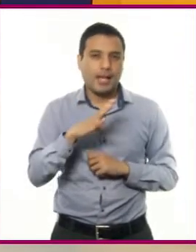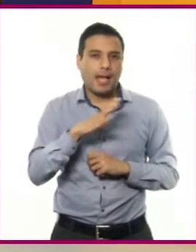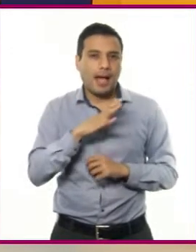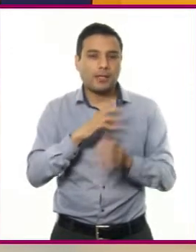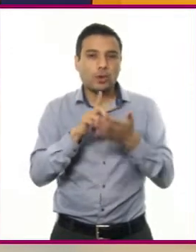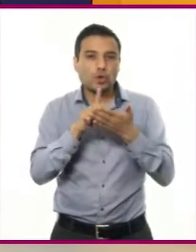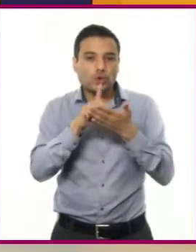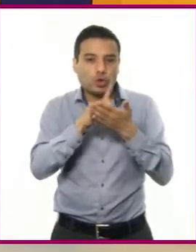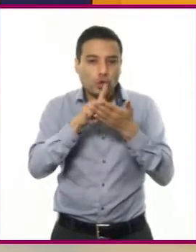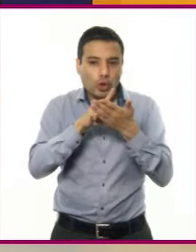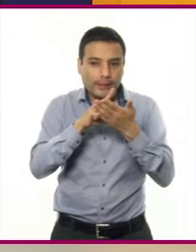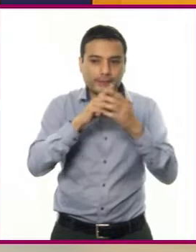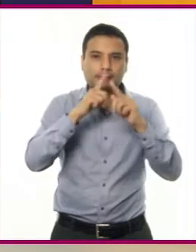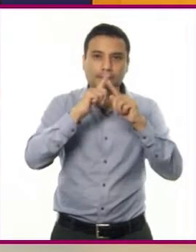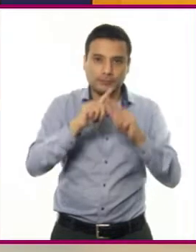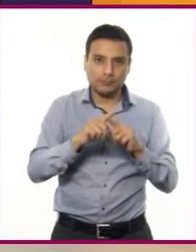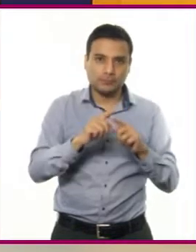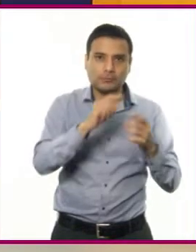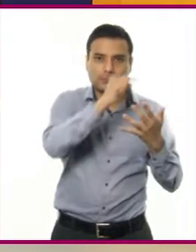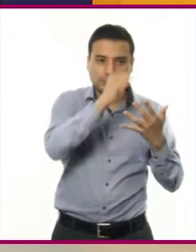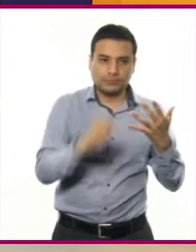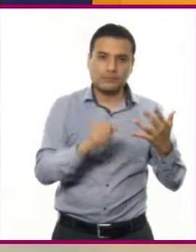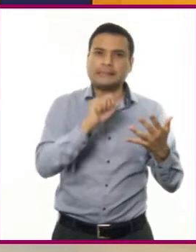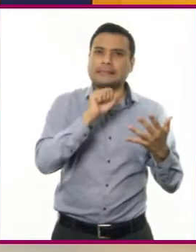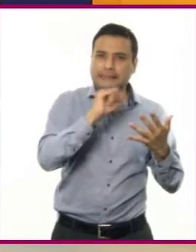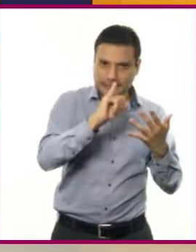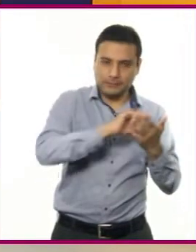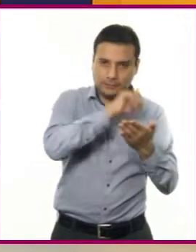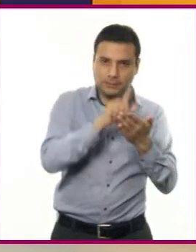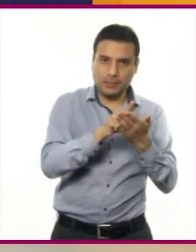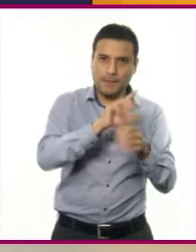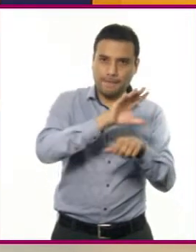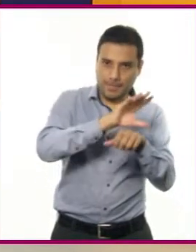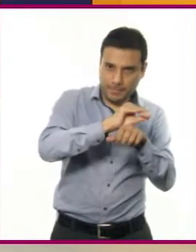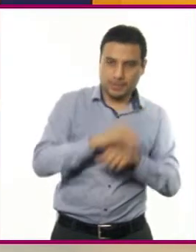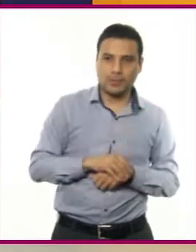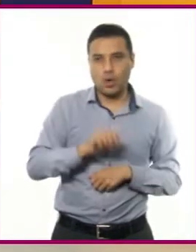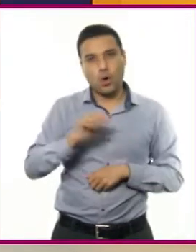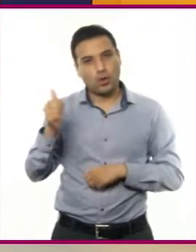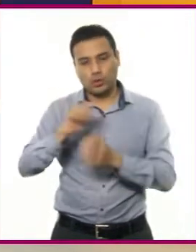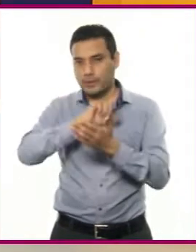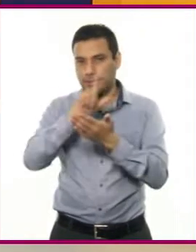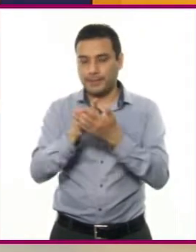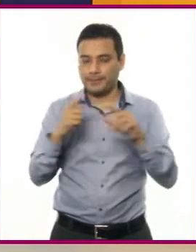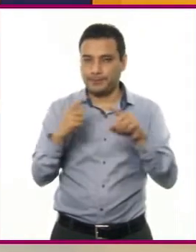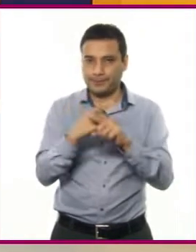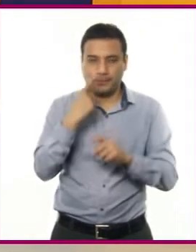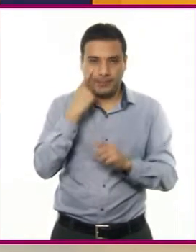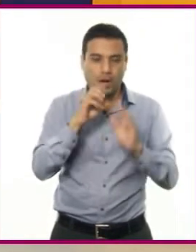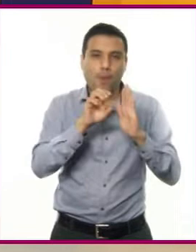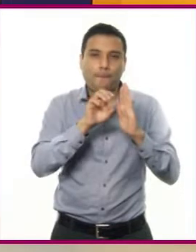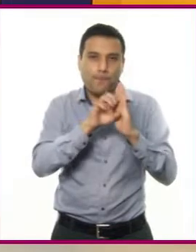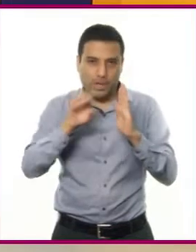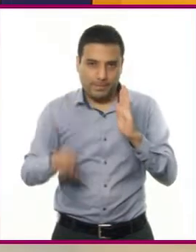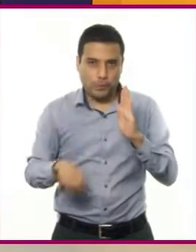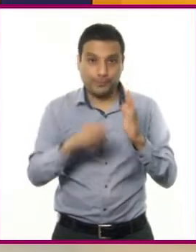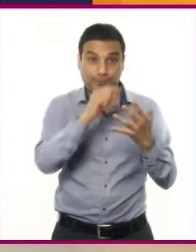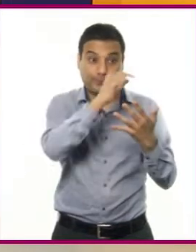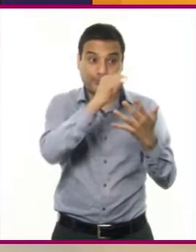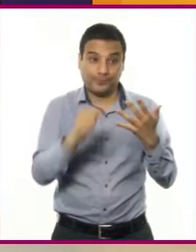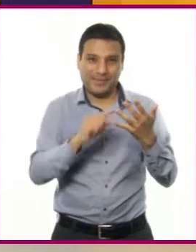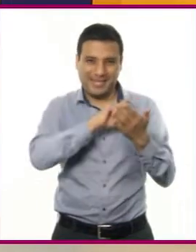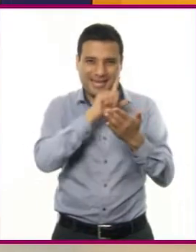adictivas lícitas e ilícitas. En nuestro país, las sustancias adictivas legales con fines